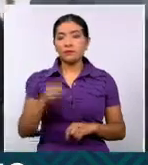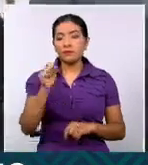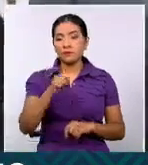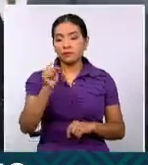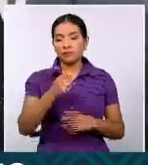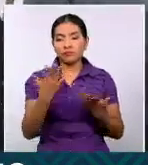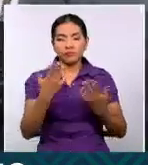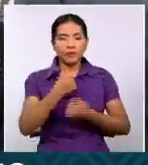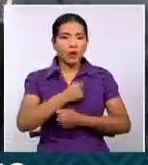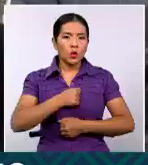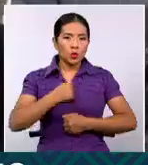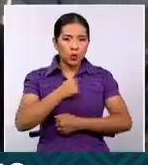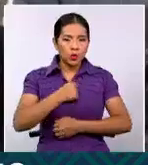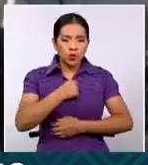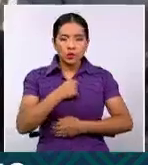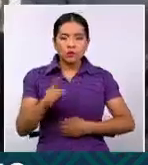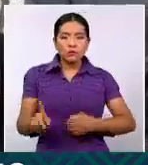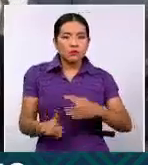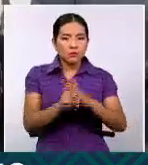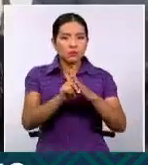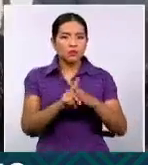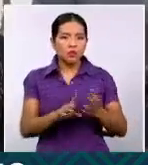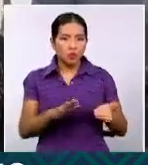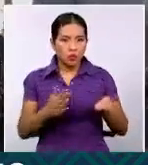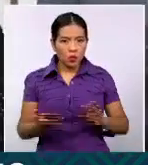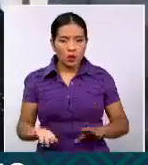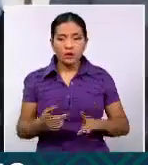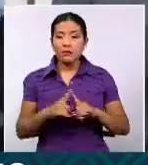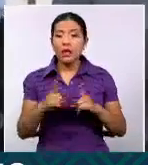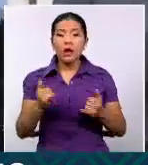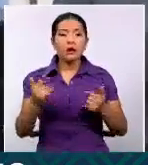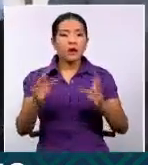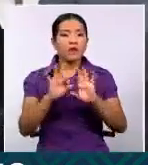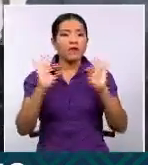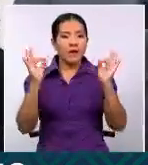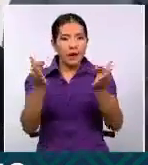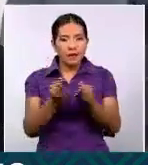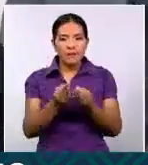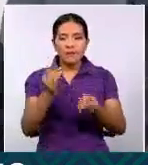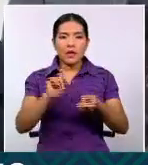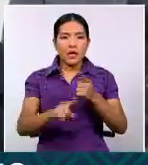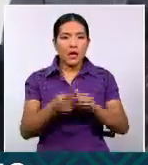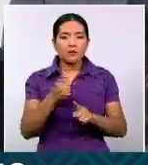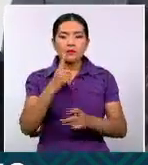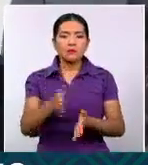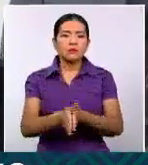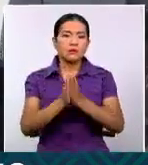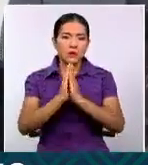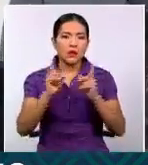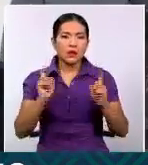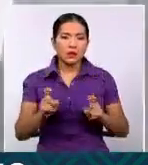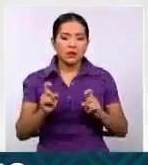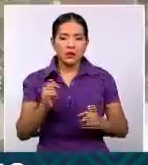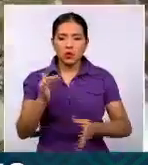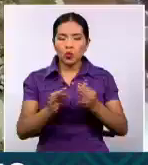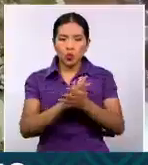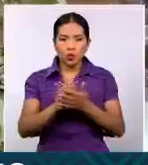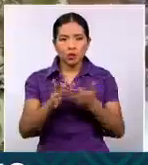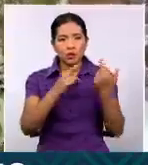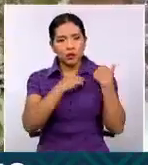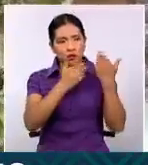Lamentablemente se ha dado este deceso, pero lo que en este momento la familia y los amigos piden es justicia, y en esa labor está el Ministerio de Justicia.